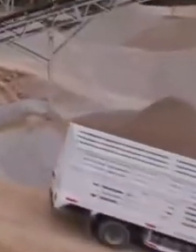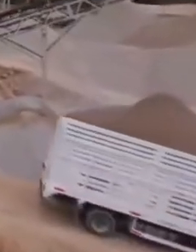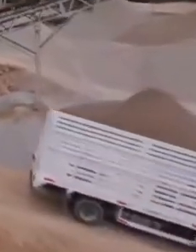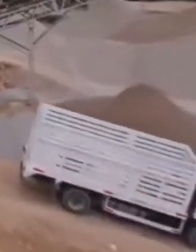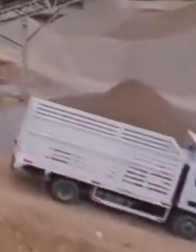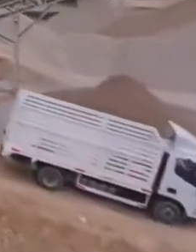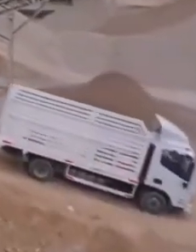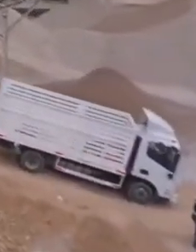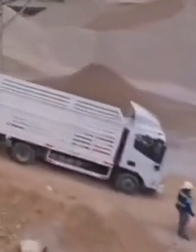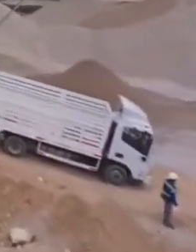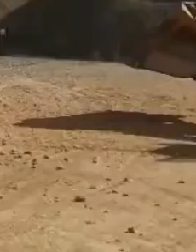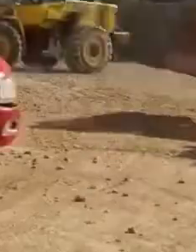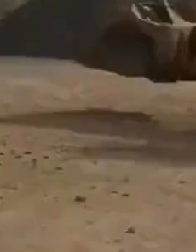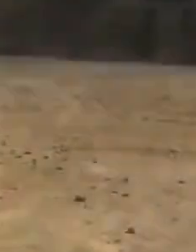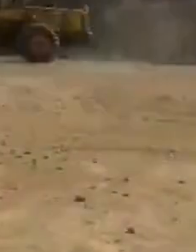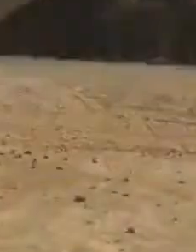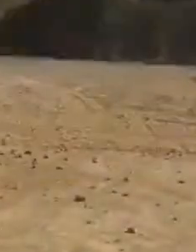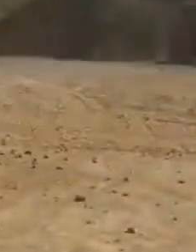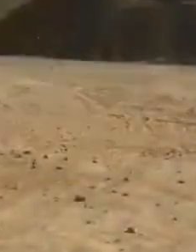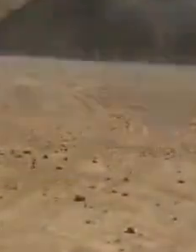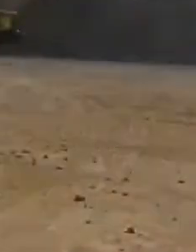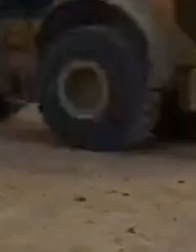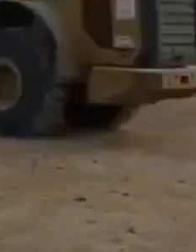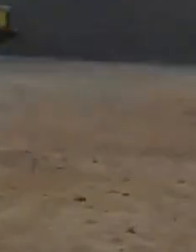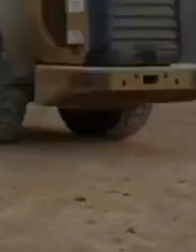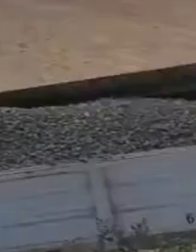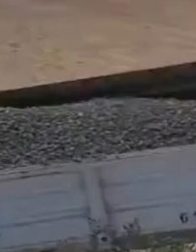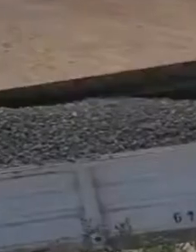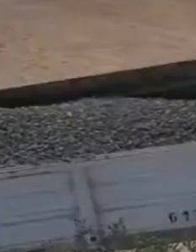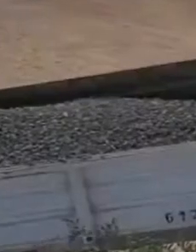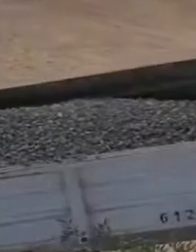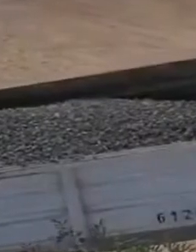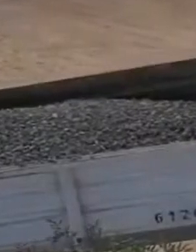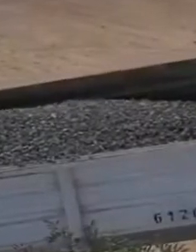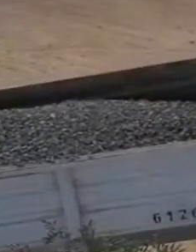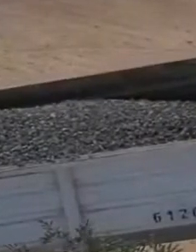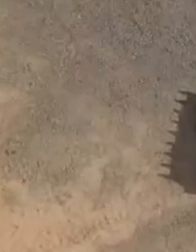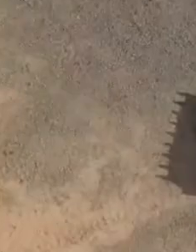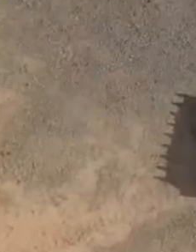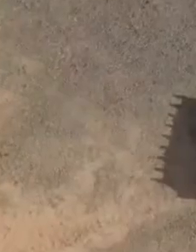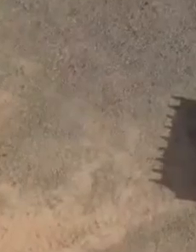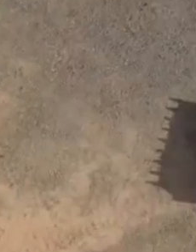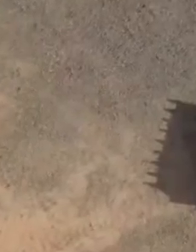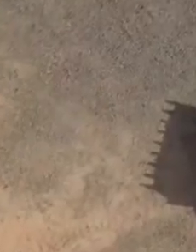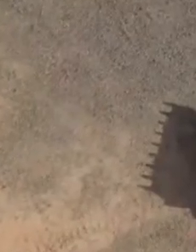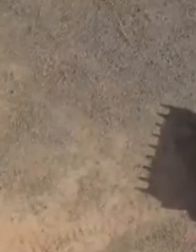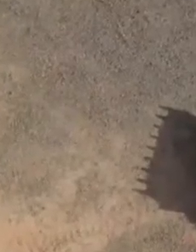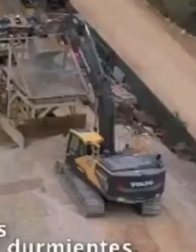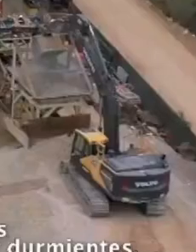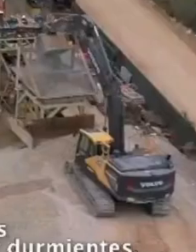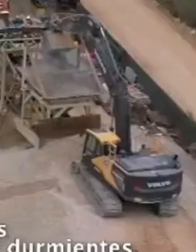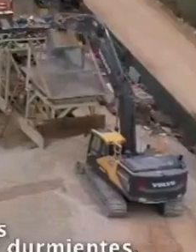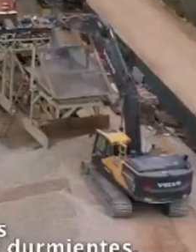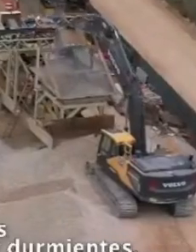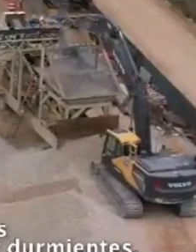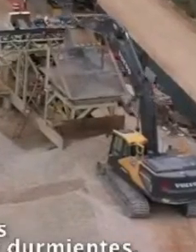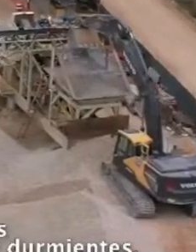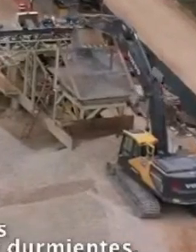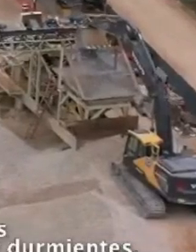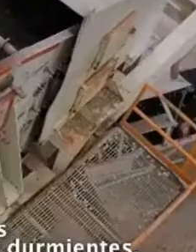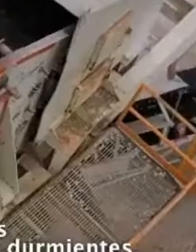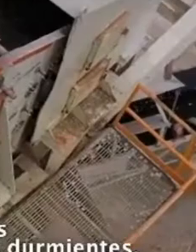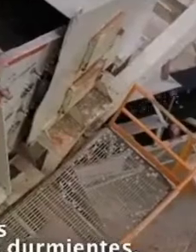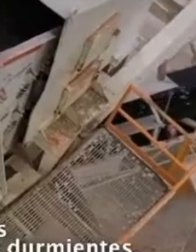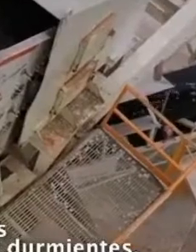191.431 metros cúbicos de material y tenemos almacenados 100.007 metros cúbicos. En Calquiní y